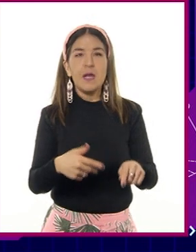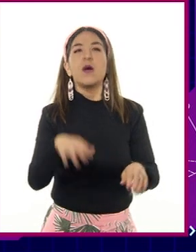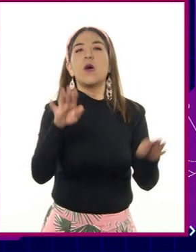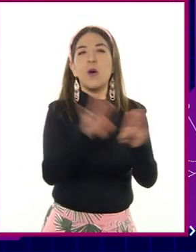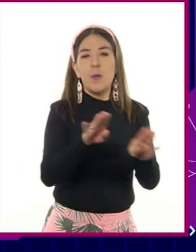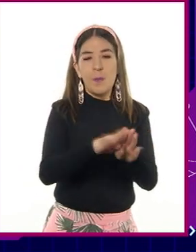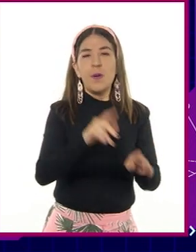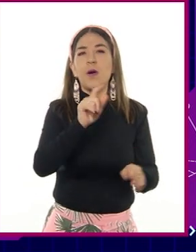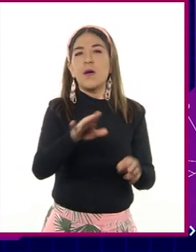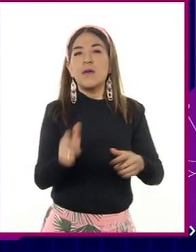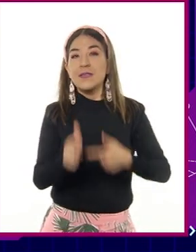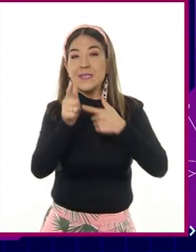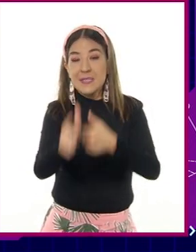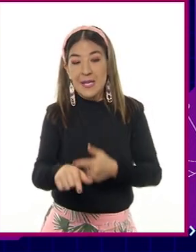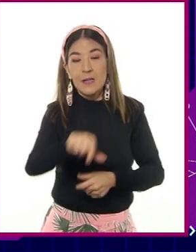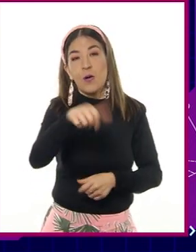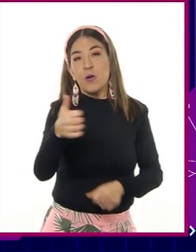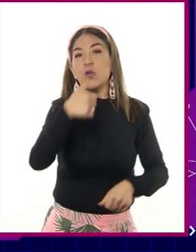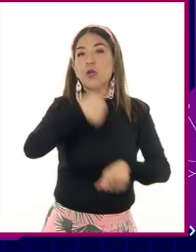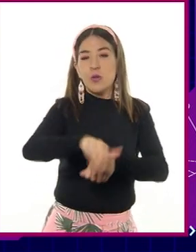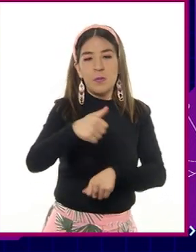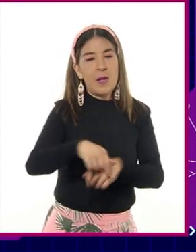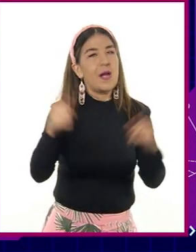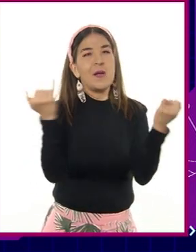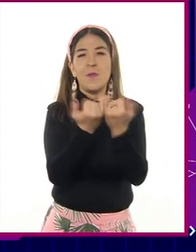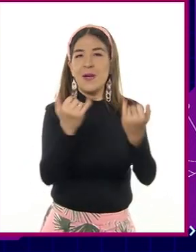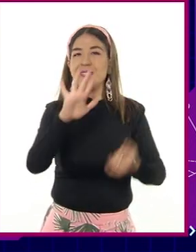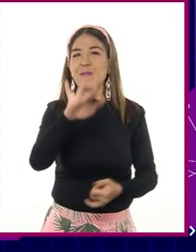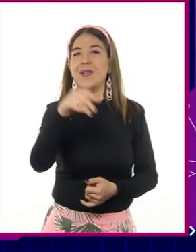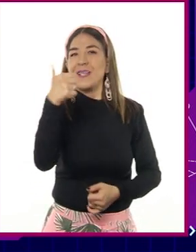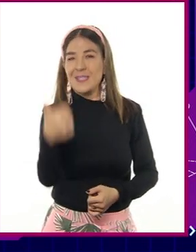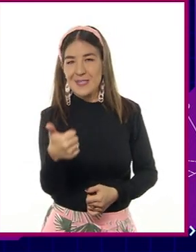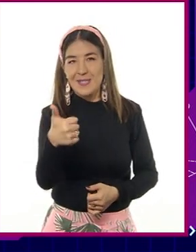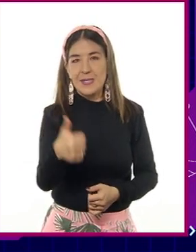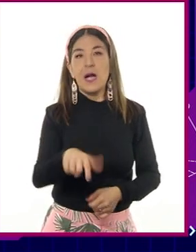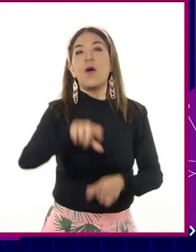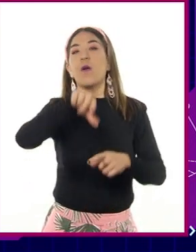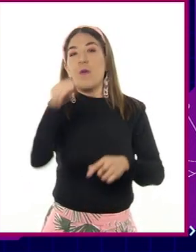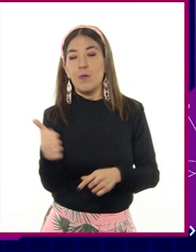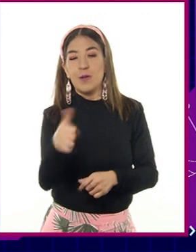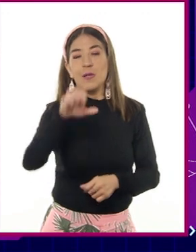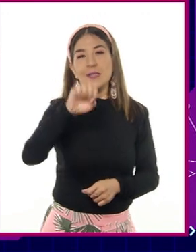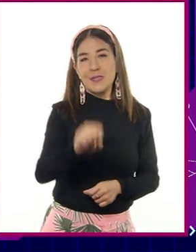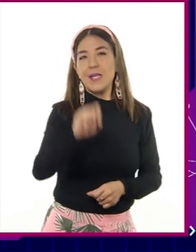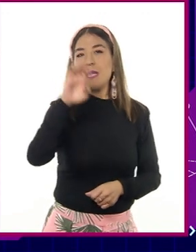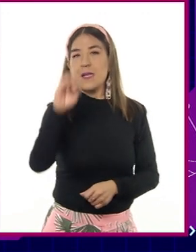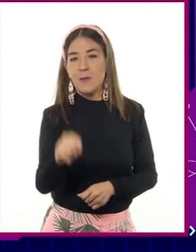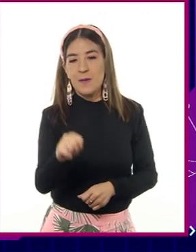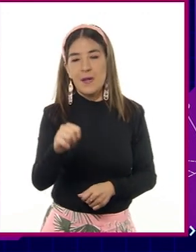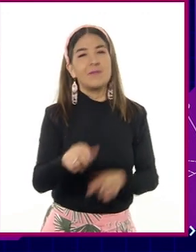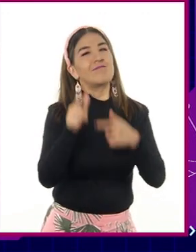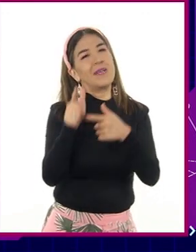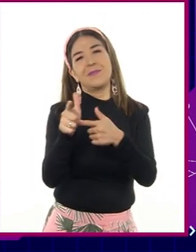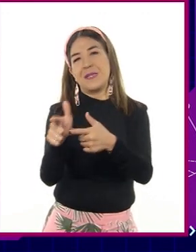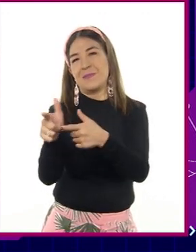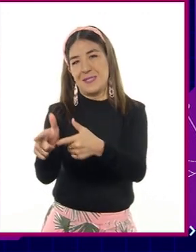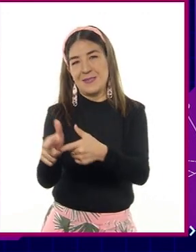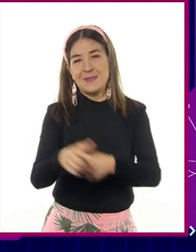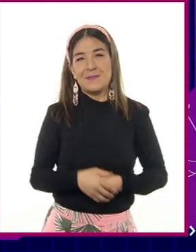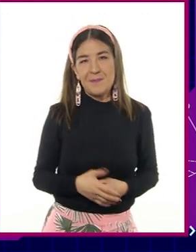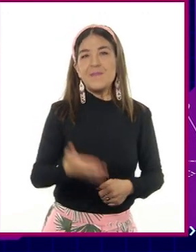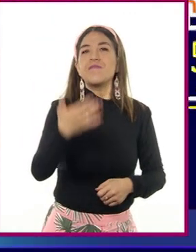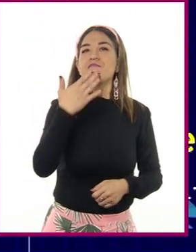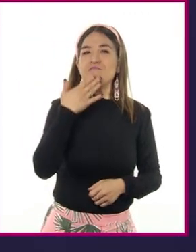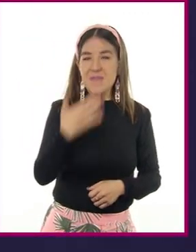podemos afirmar que el siguiente número será 56, el siguiente 69, etc.